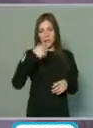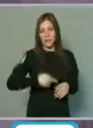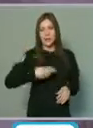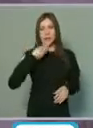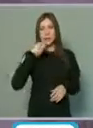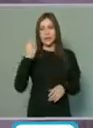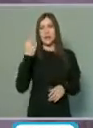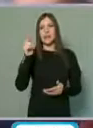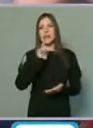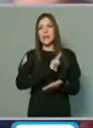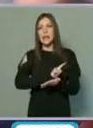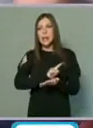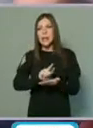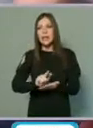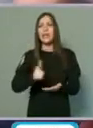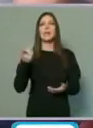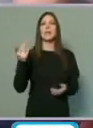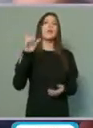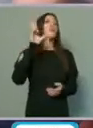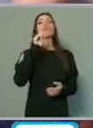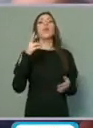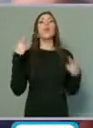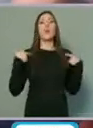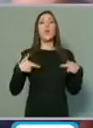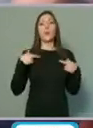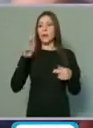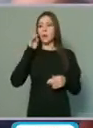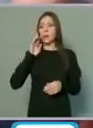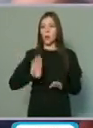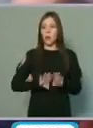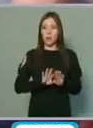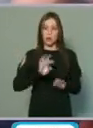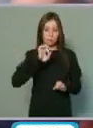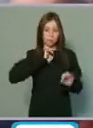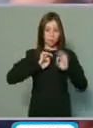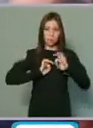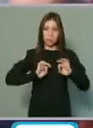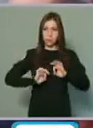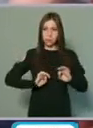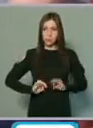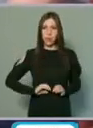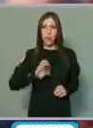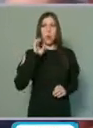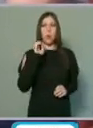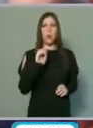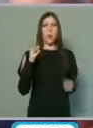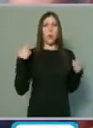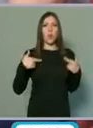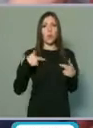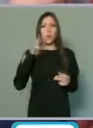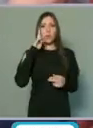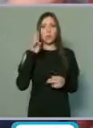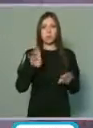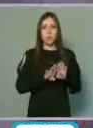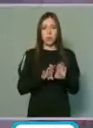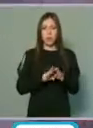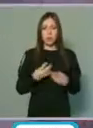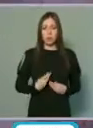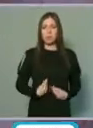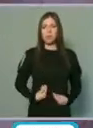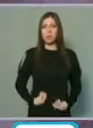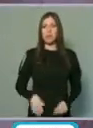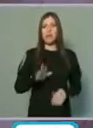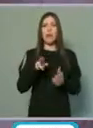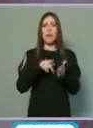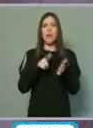todo limpio, que no tengas como bolitas en la ropa, que no se vea como desmanchado, cosas como estilo, sino que desgastado, que